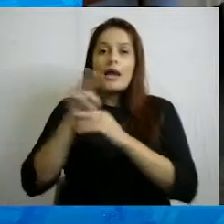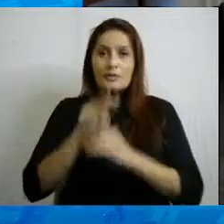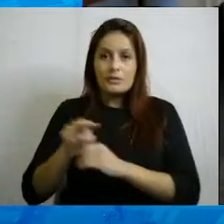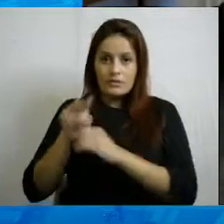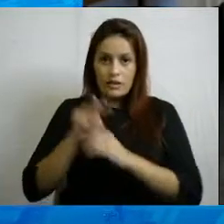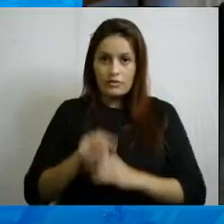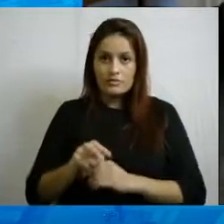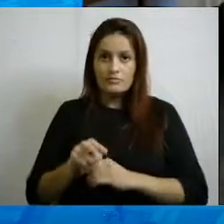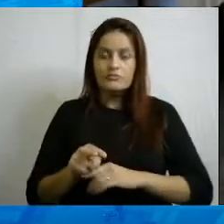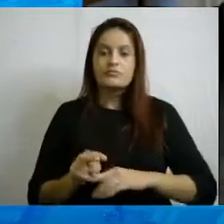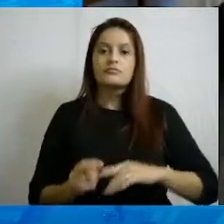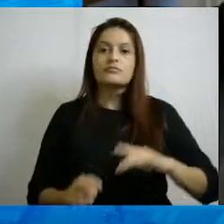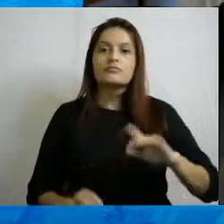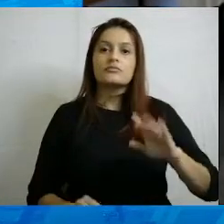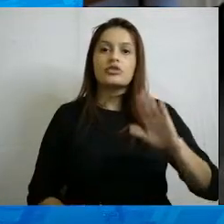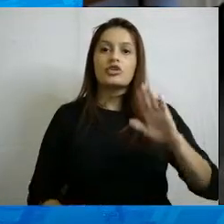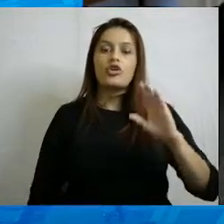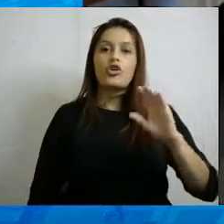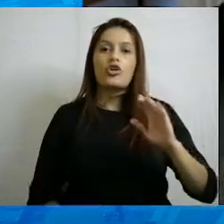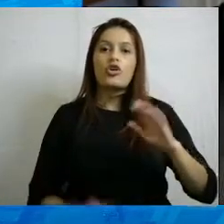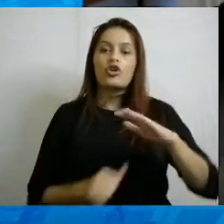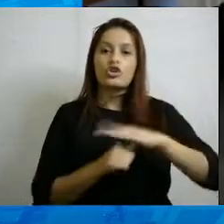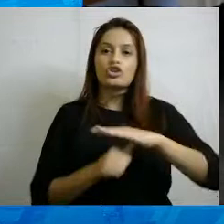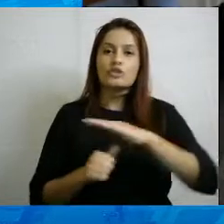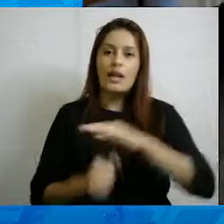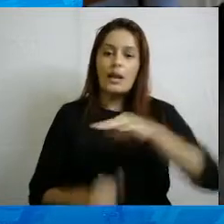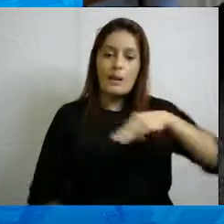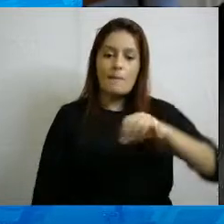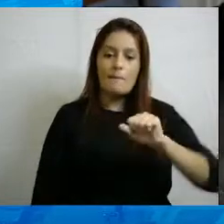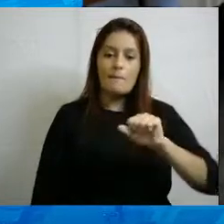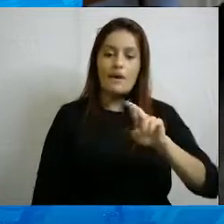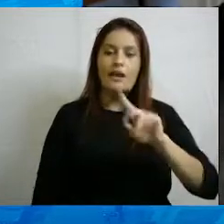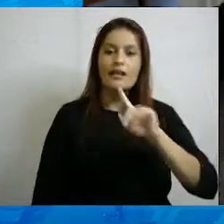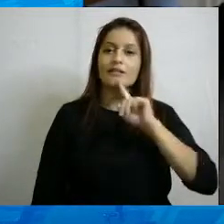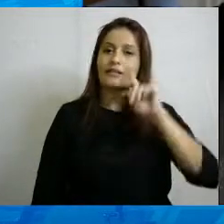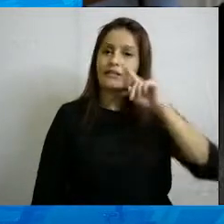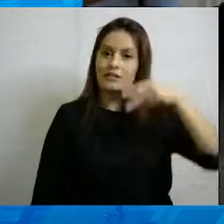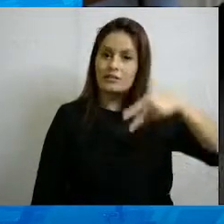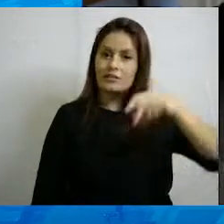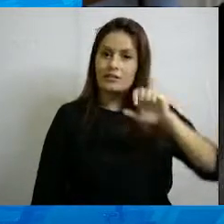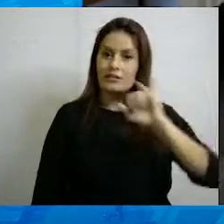Martínez. Concejal Martínez, de hecho en la comisión que tuvimos, yo conté que esta